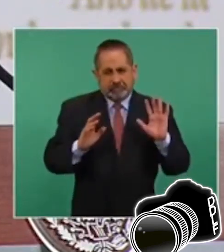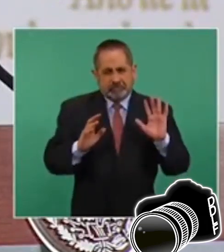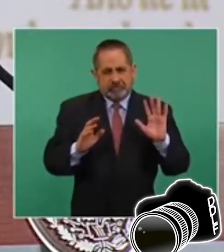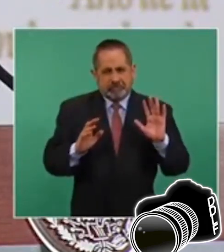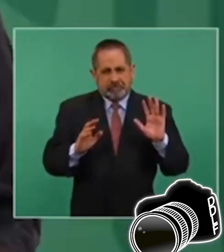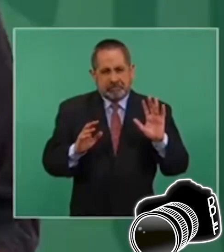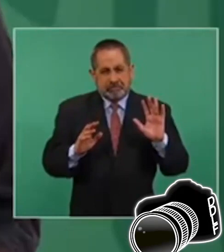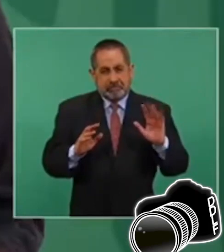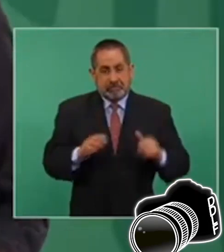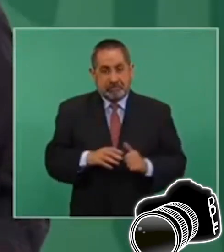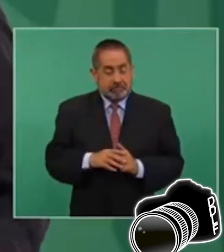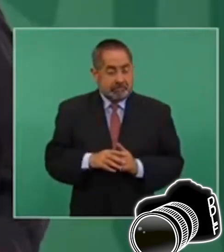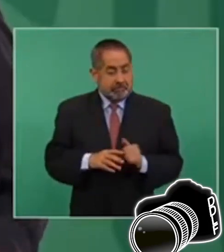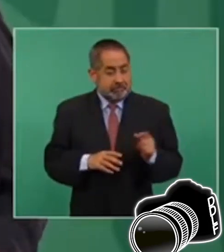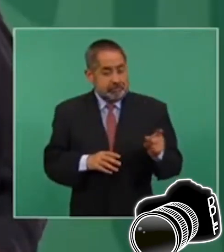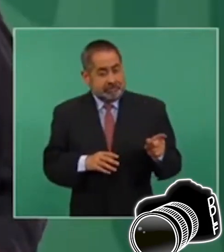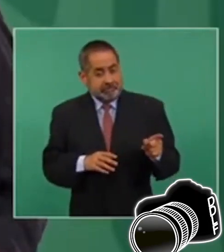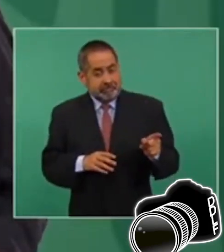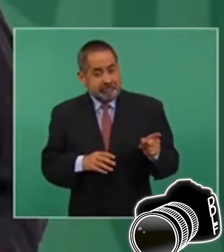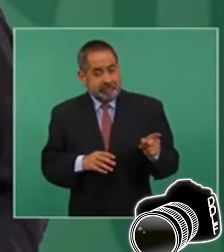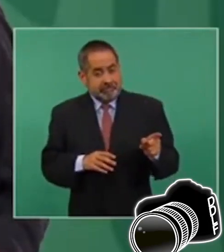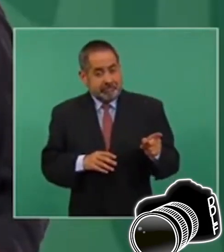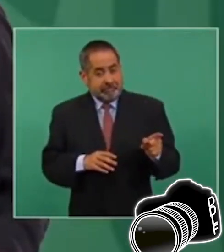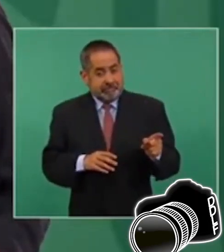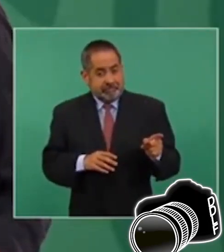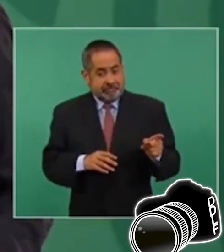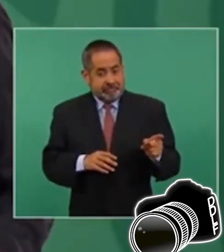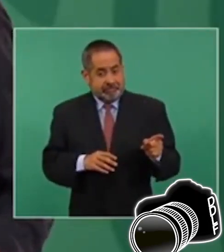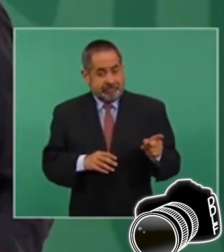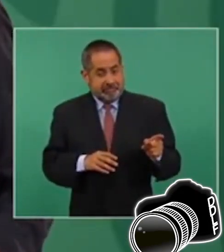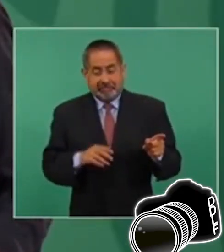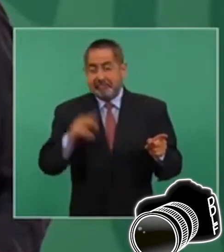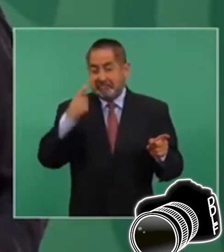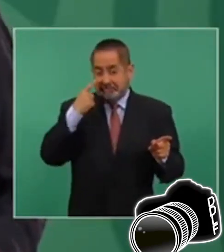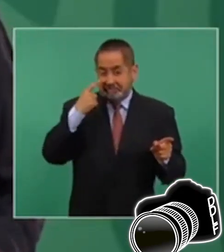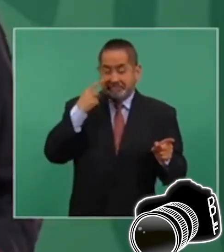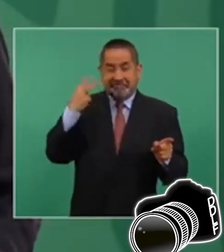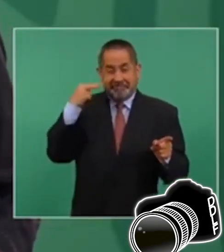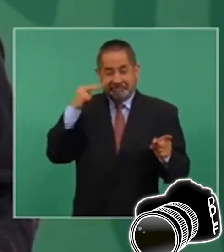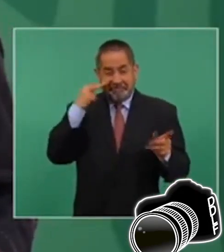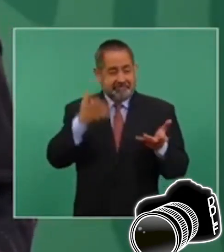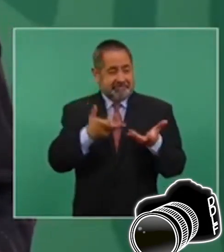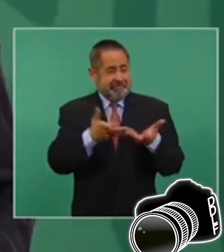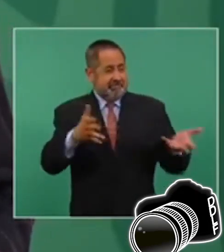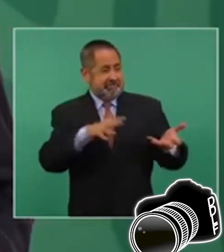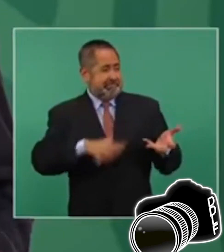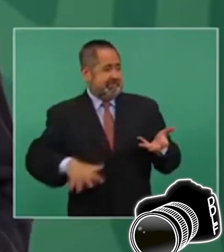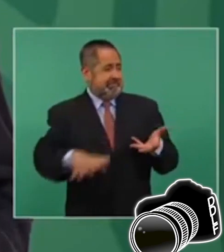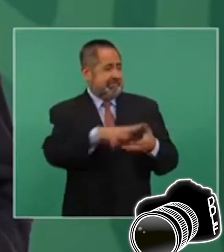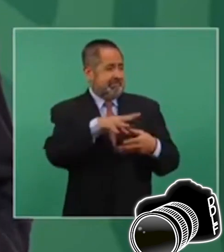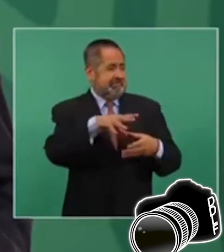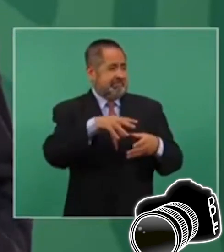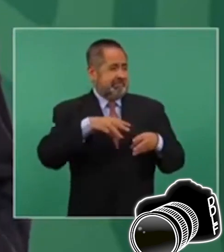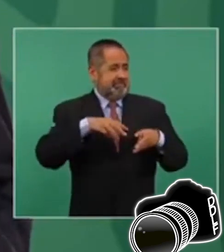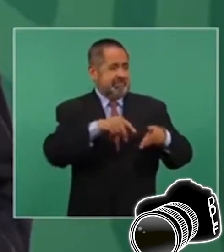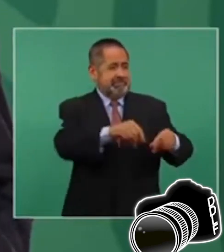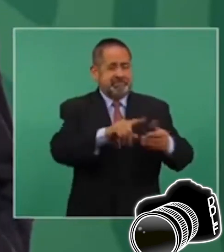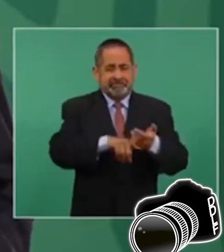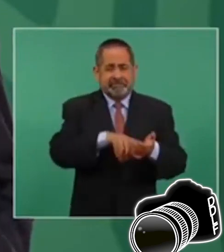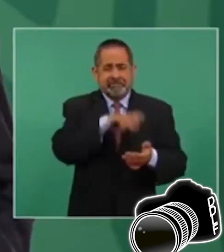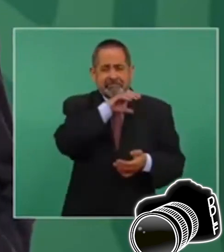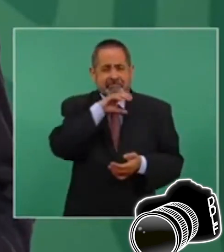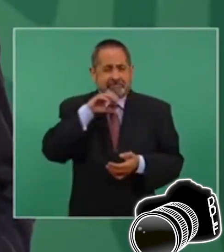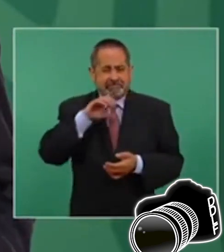este Sí conozco zonas choteras